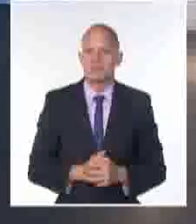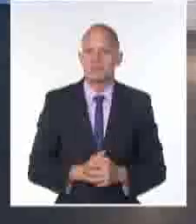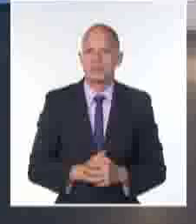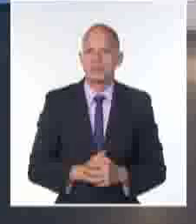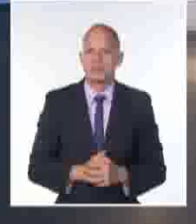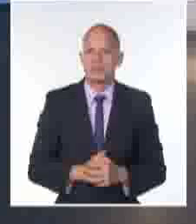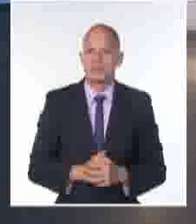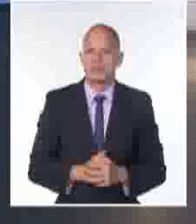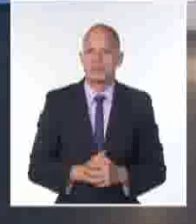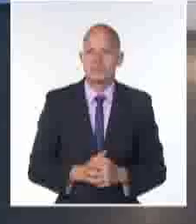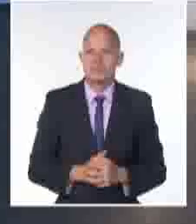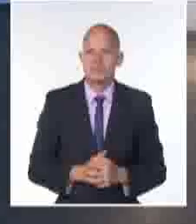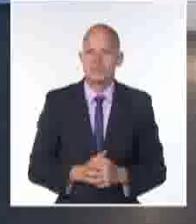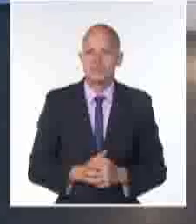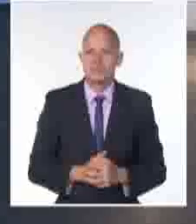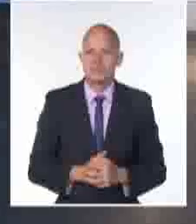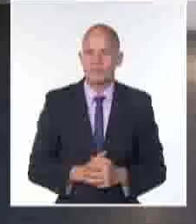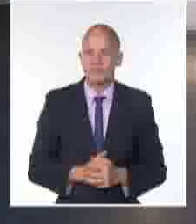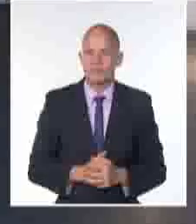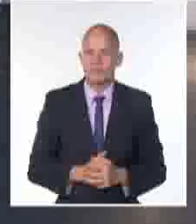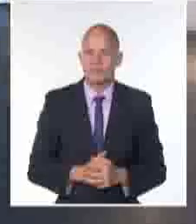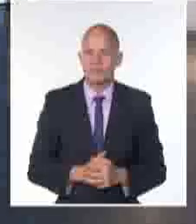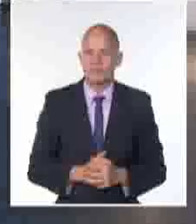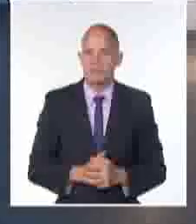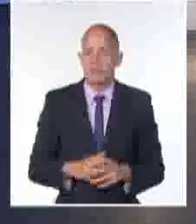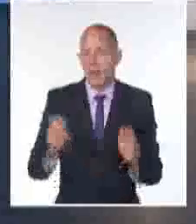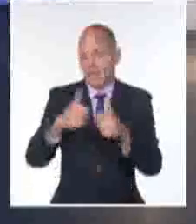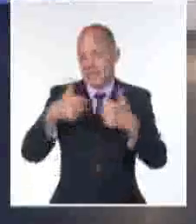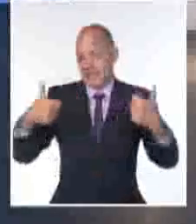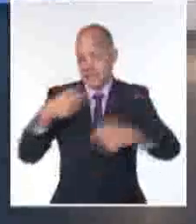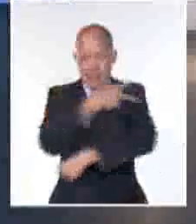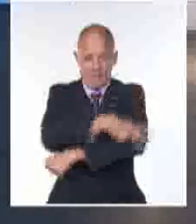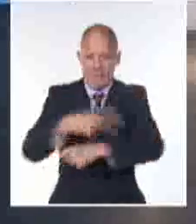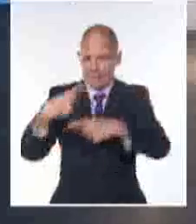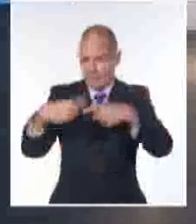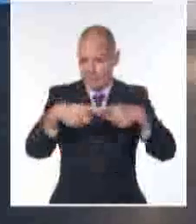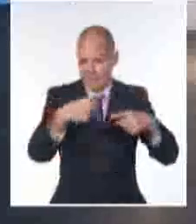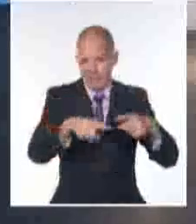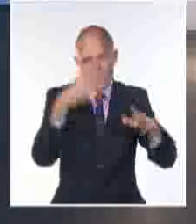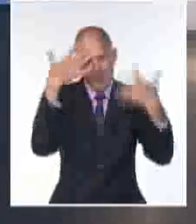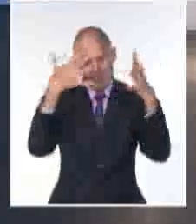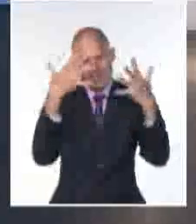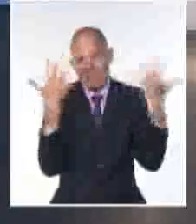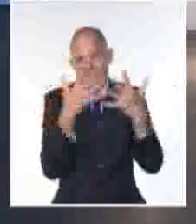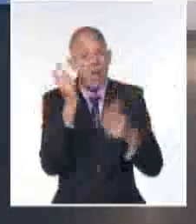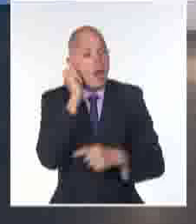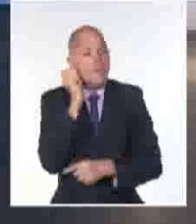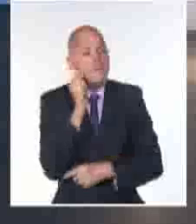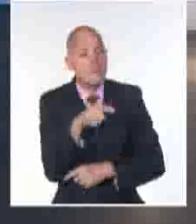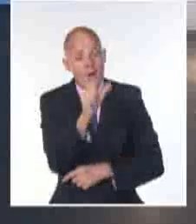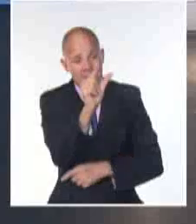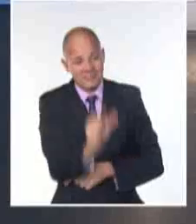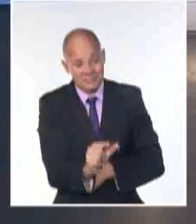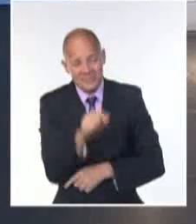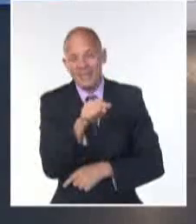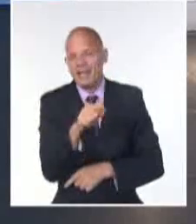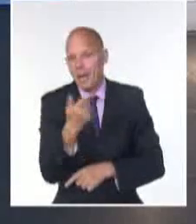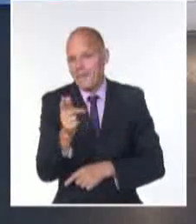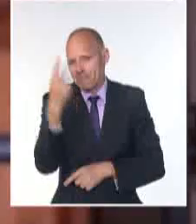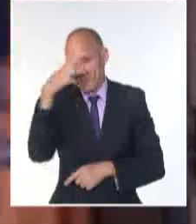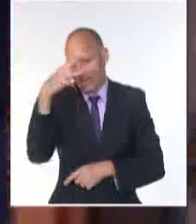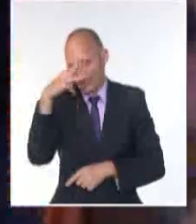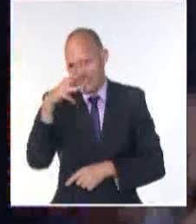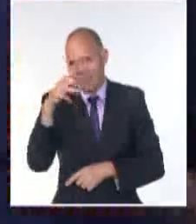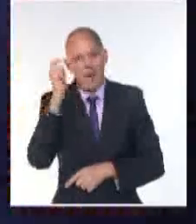líderes del mundo le transmitieron mensajes de felicitación a la presidenta electa de México Claudia shinba ganadora de los comicios del domingo en una de sus